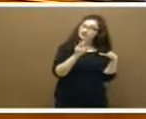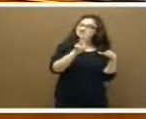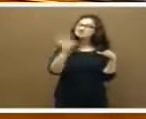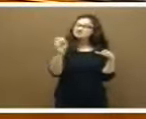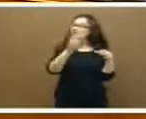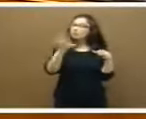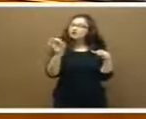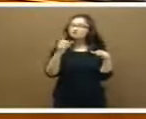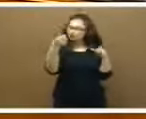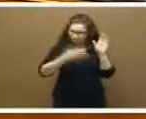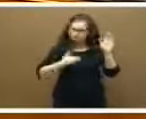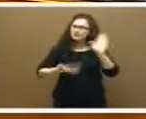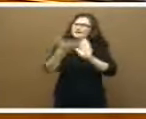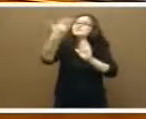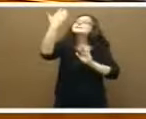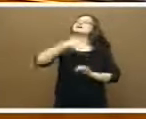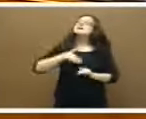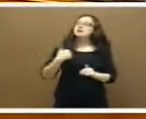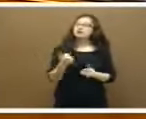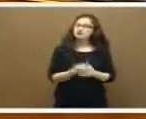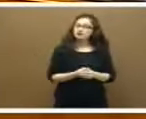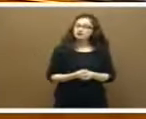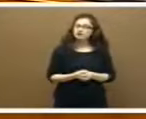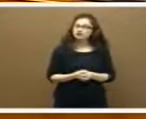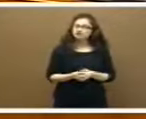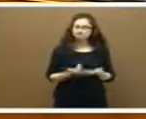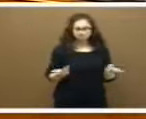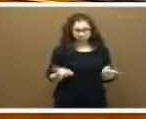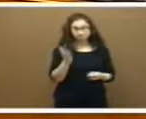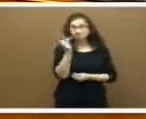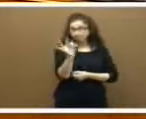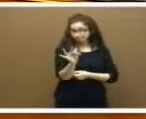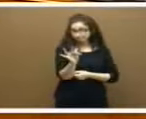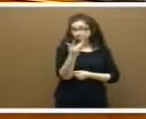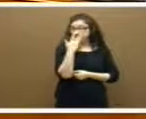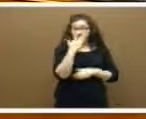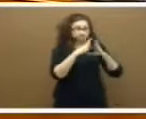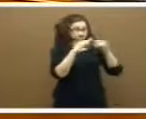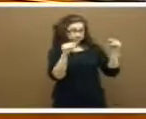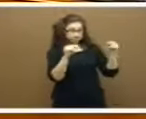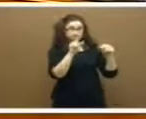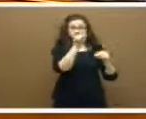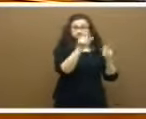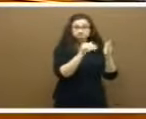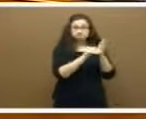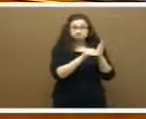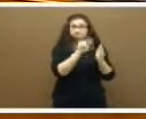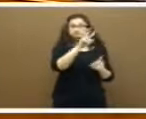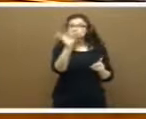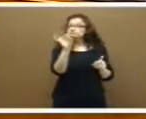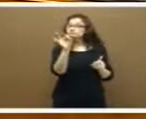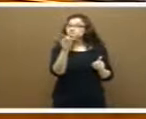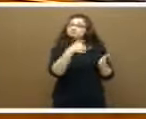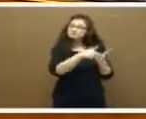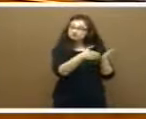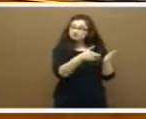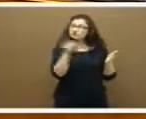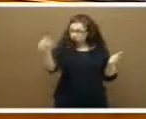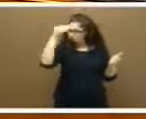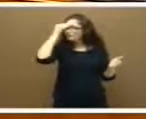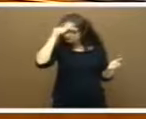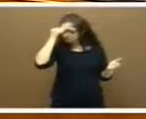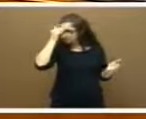con 40.000 millones. Por cierto, si a Andalucía le concedieron 1.200 millones, ¿usted cree